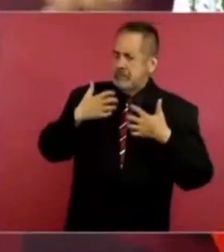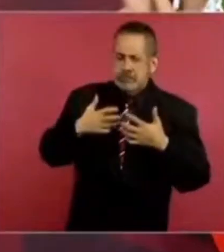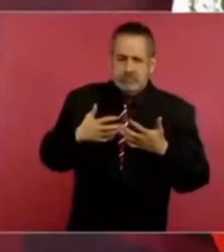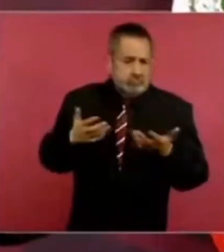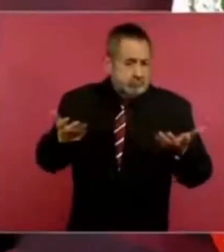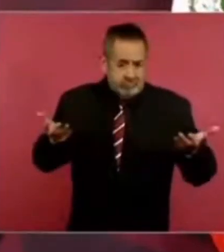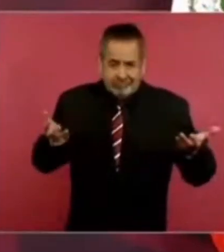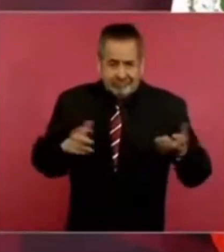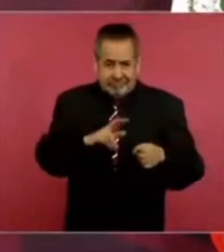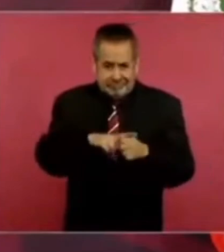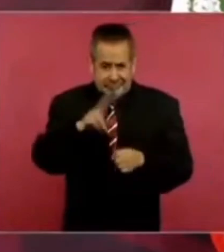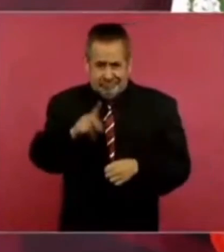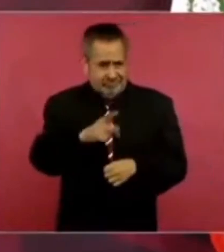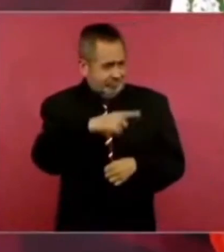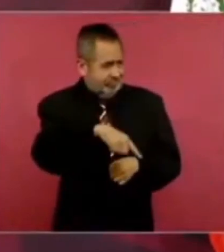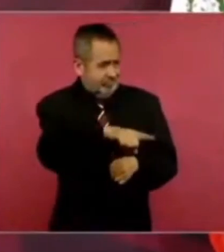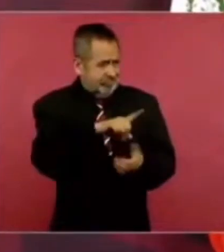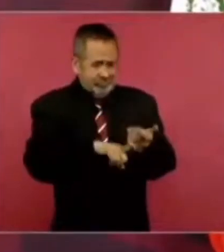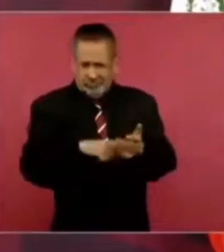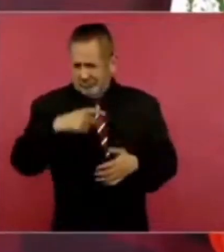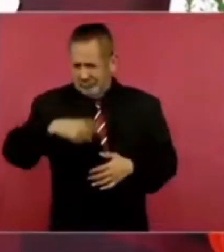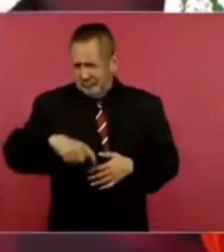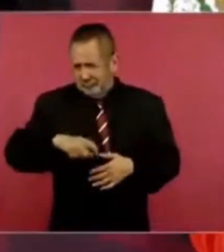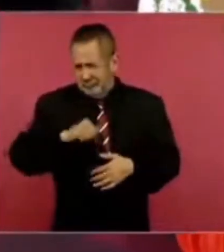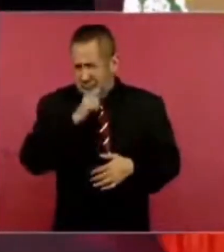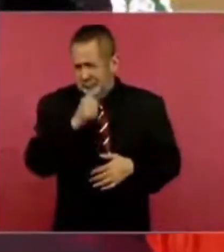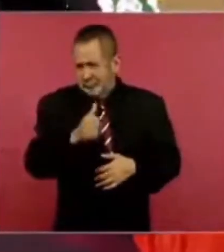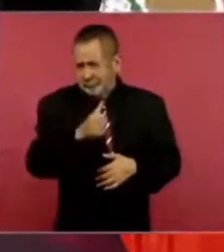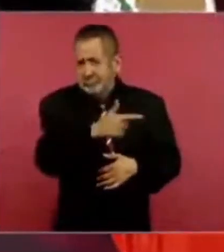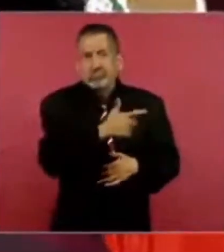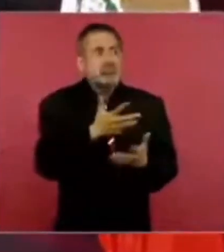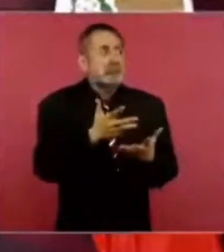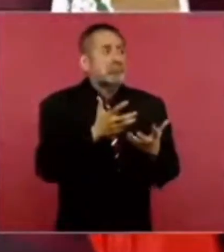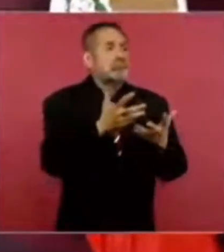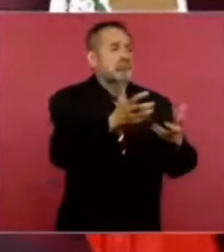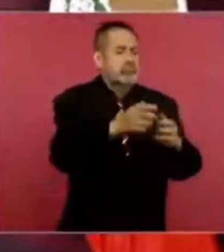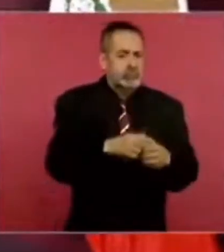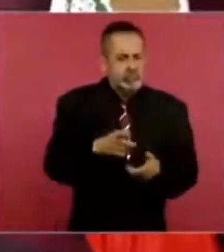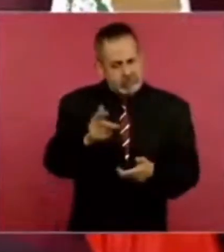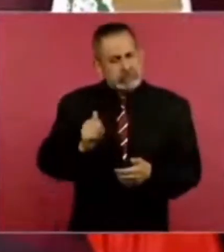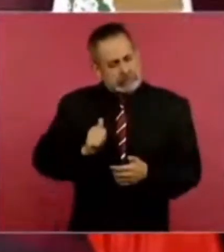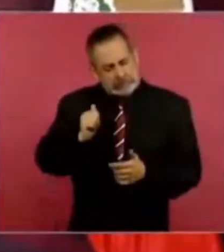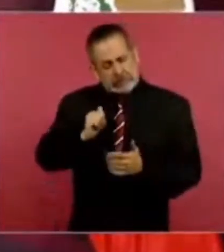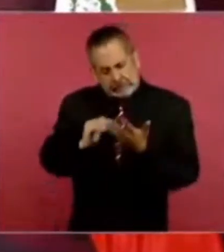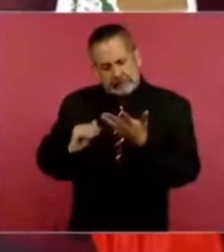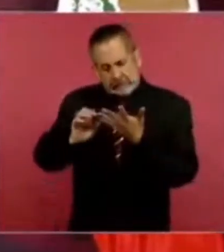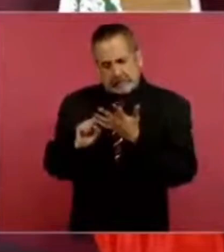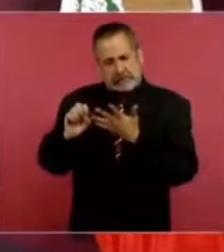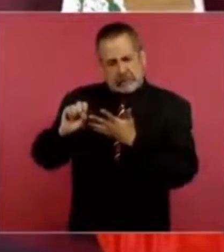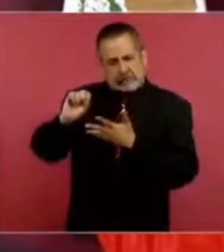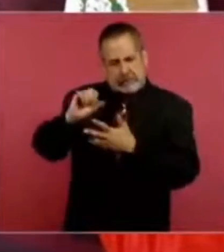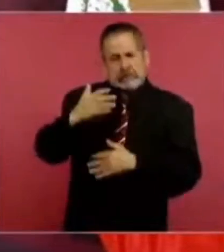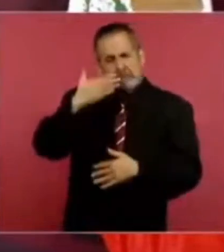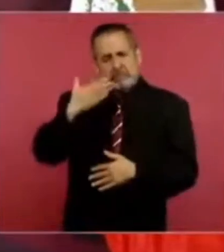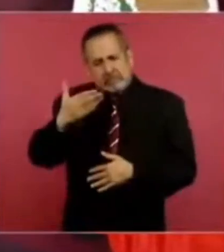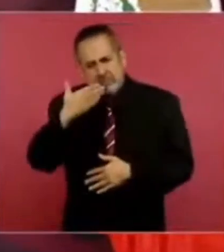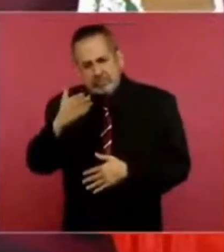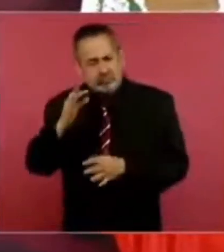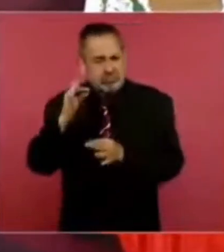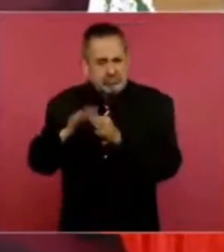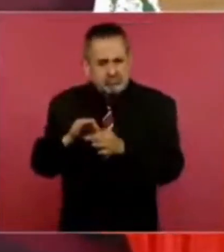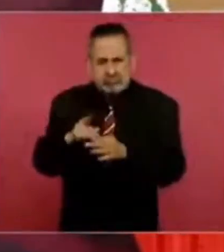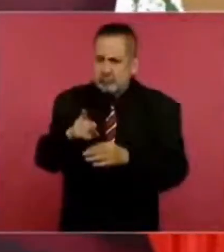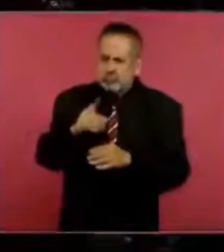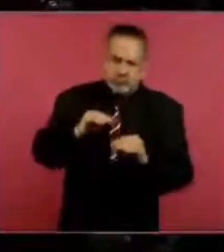así es. No es que no se quiera superar, ¿no?, una persona. Yo estoy a favor